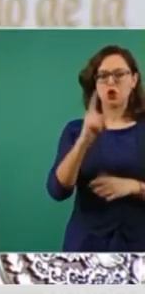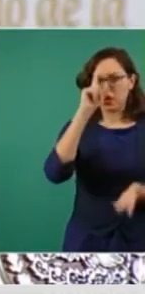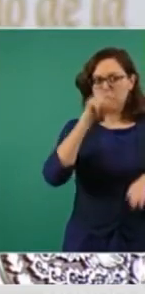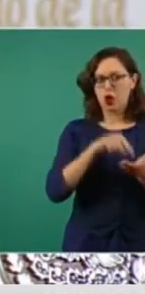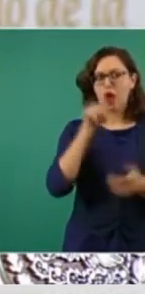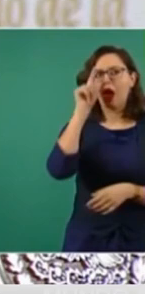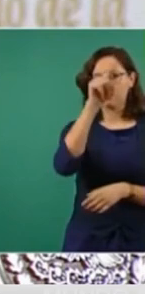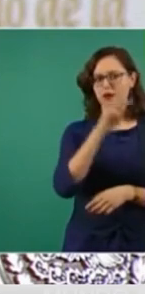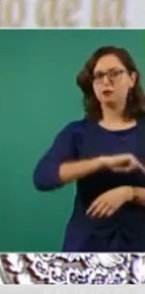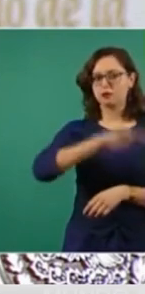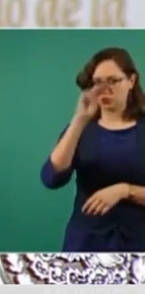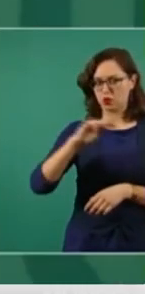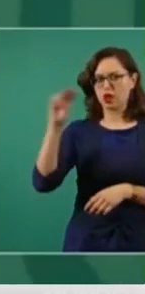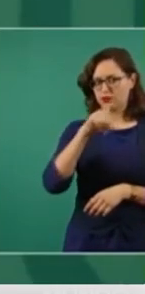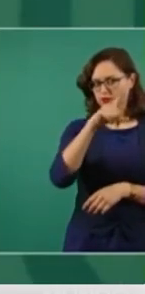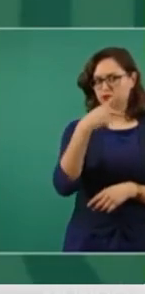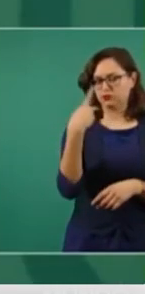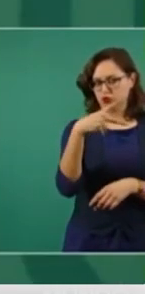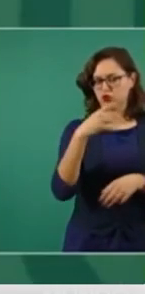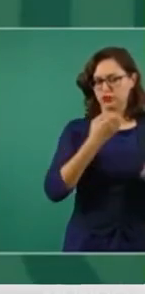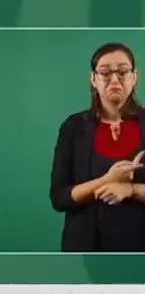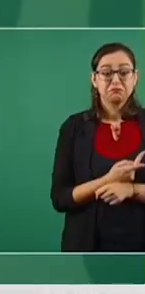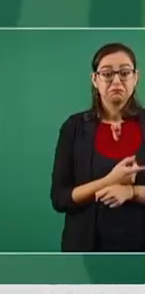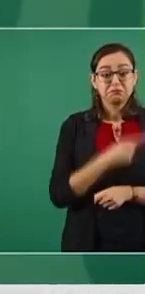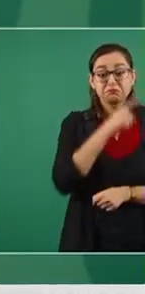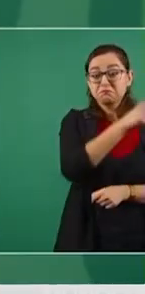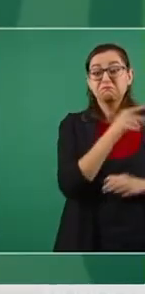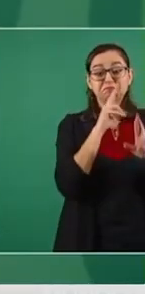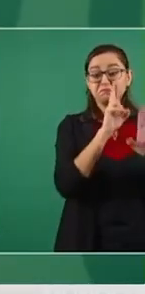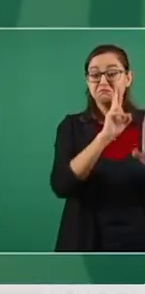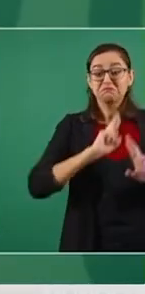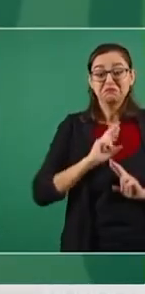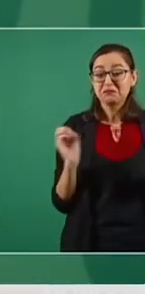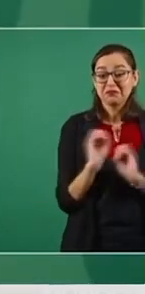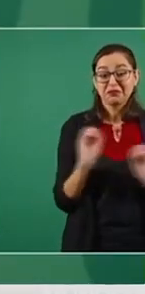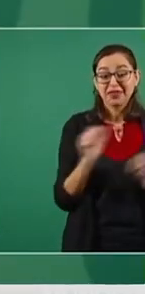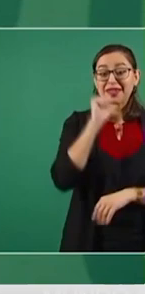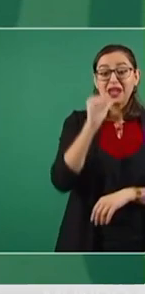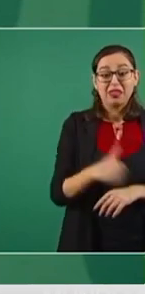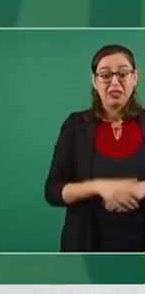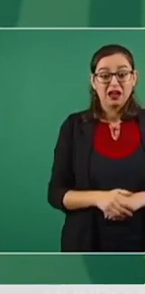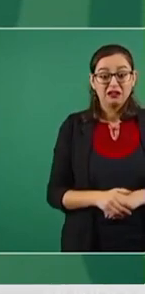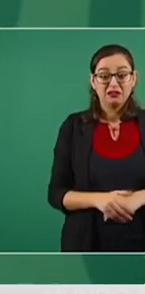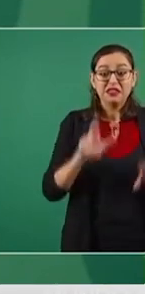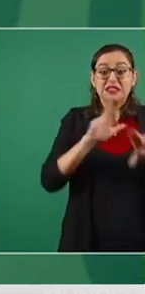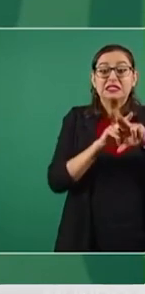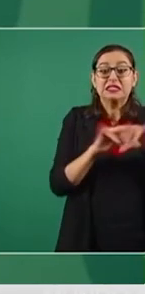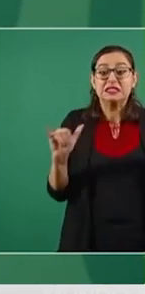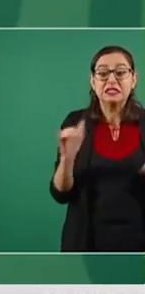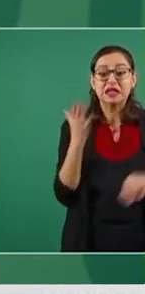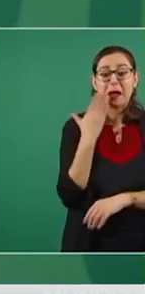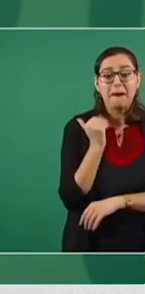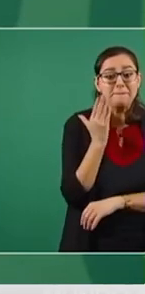las cuerdas que había que tocar para movilizar a la gente. Y la gente se movilizó. Xochitl está en lo